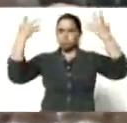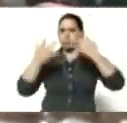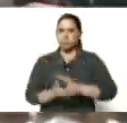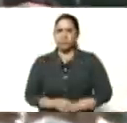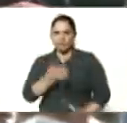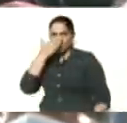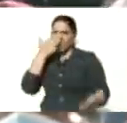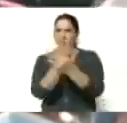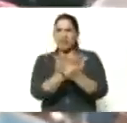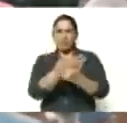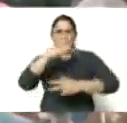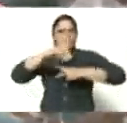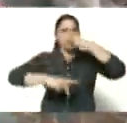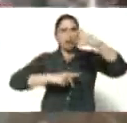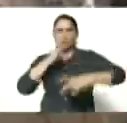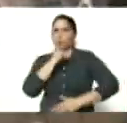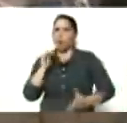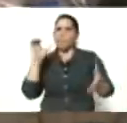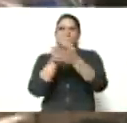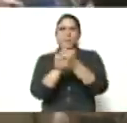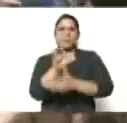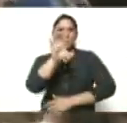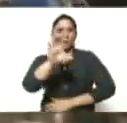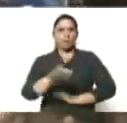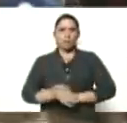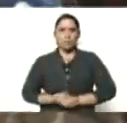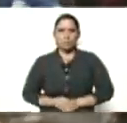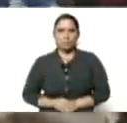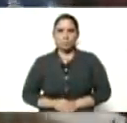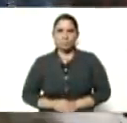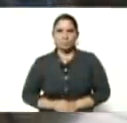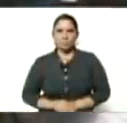frente a sus planes de los enemigos de la patria.